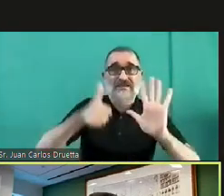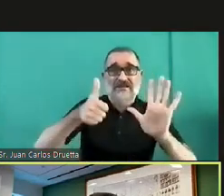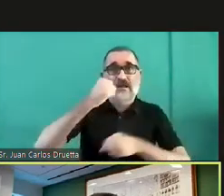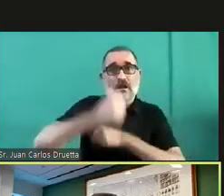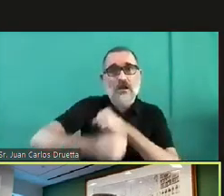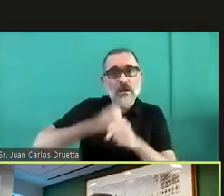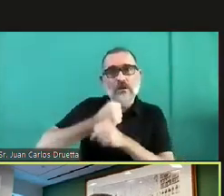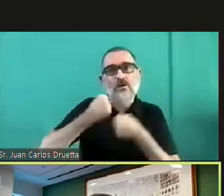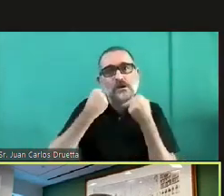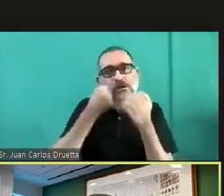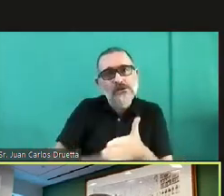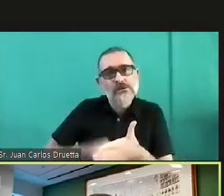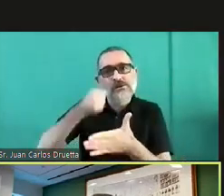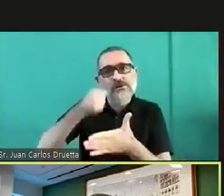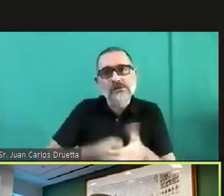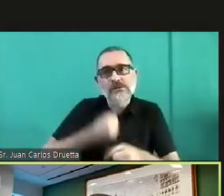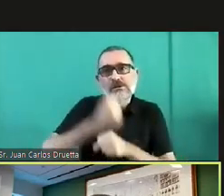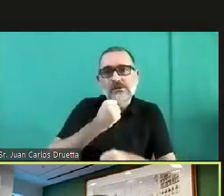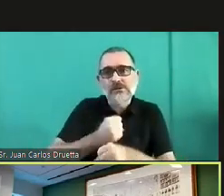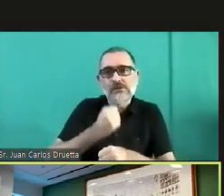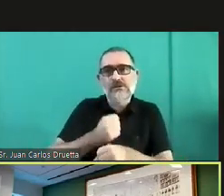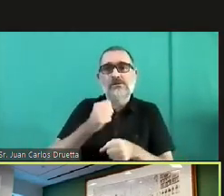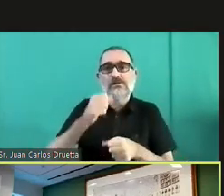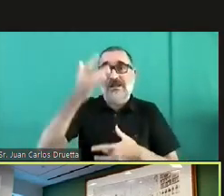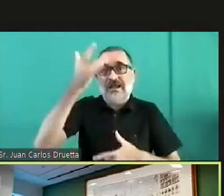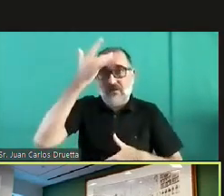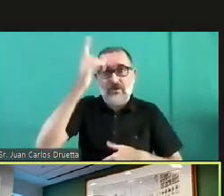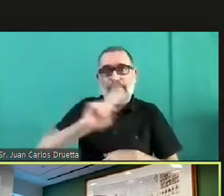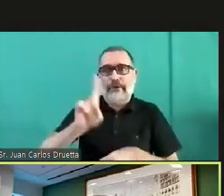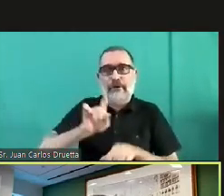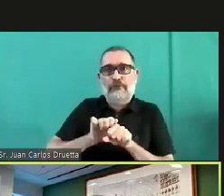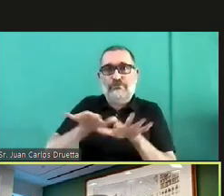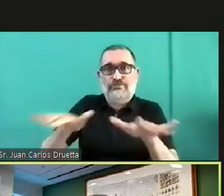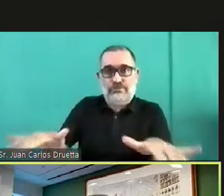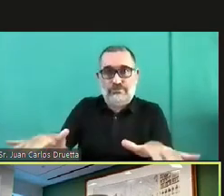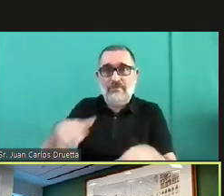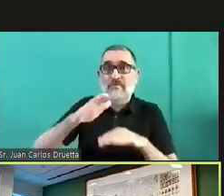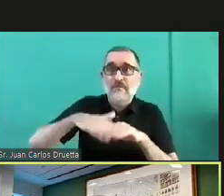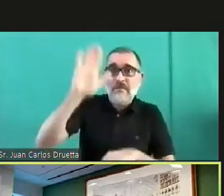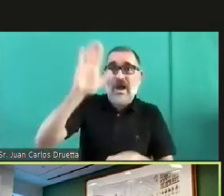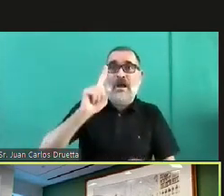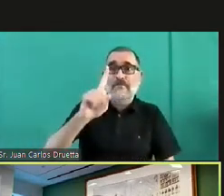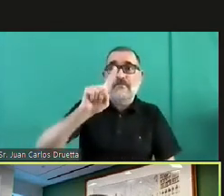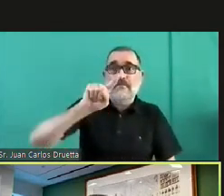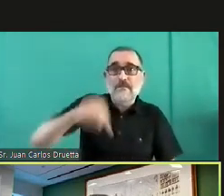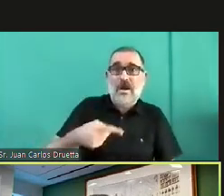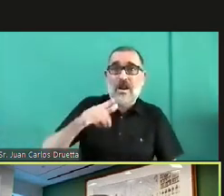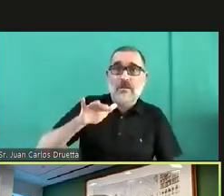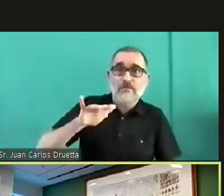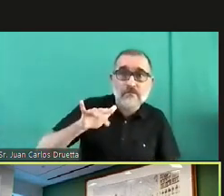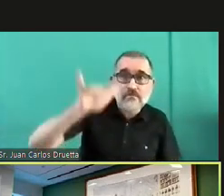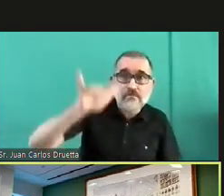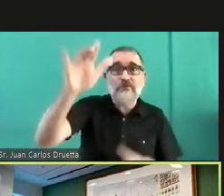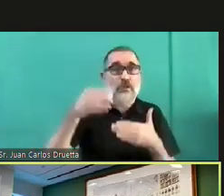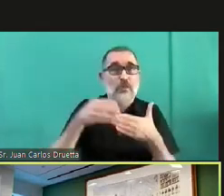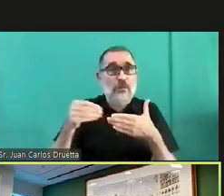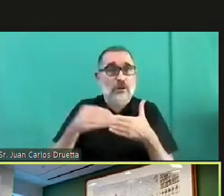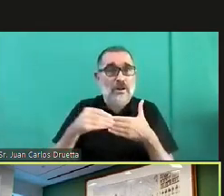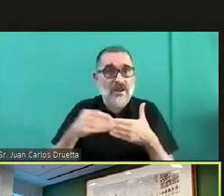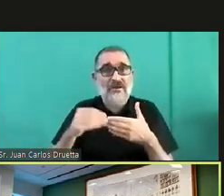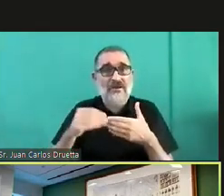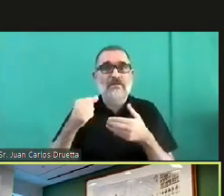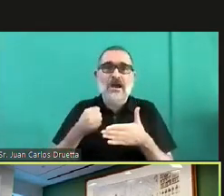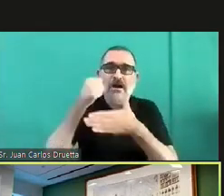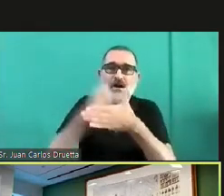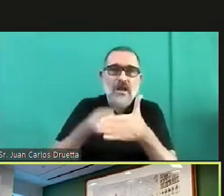también apoyamos la implementación de estas políticas de prevención si no se ponen en ejecución